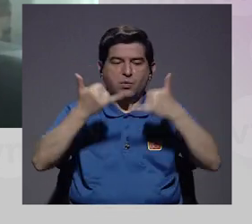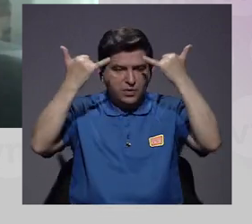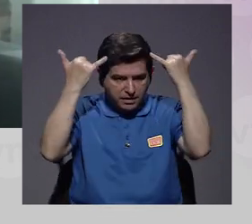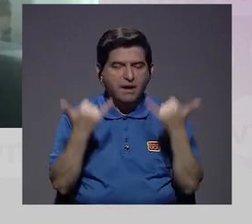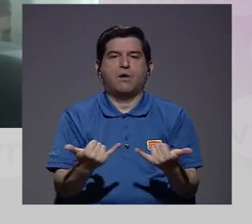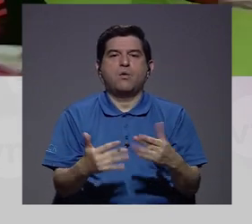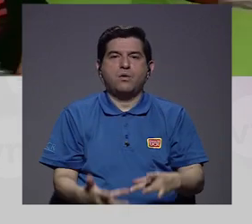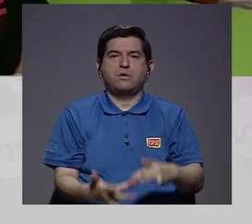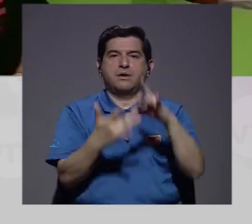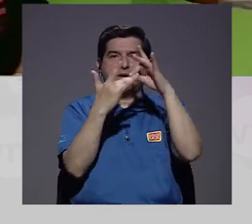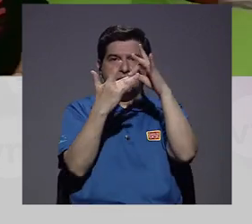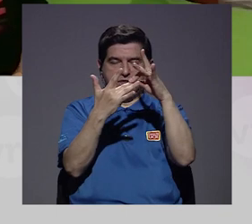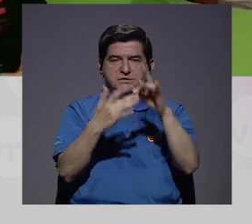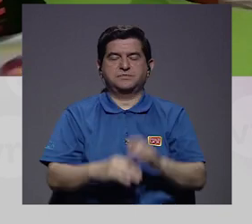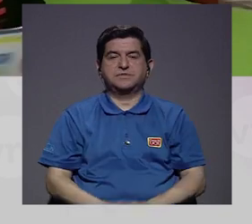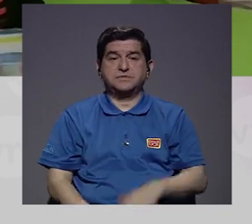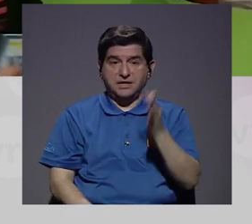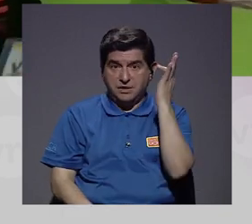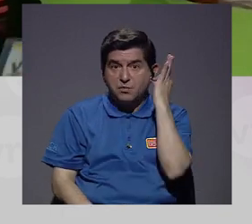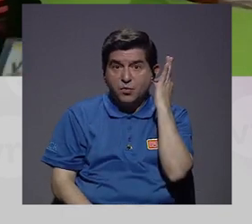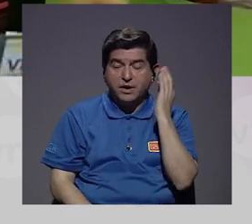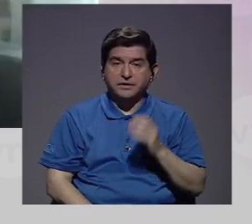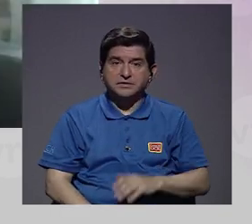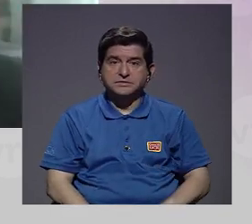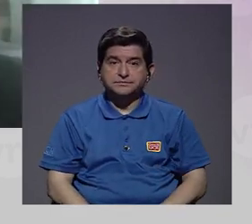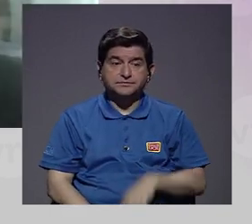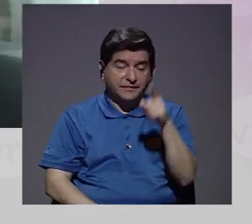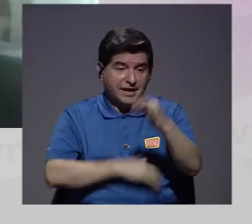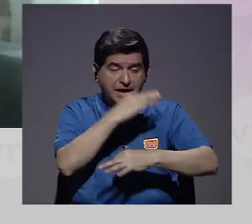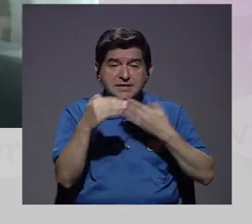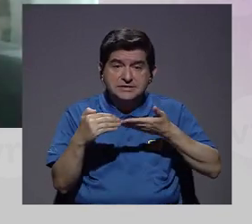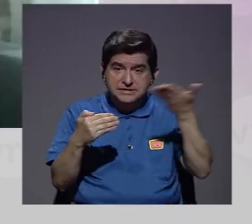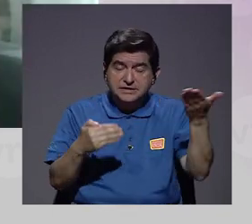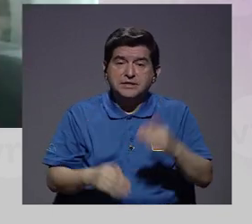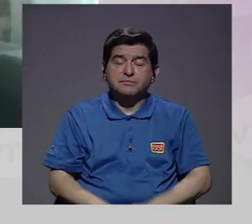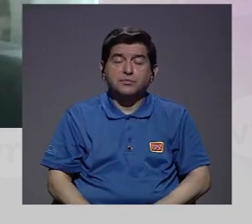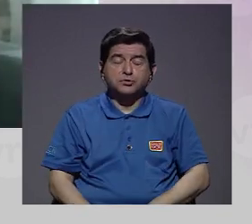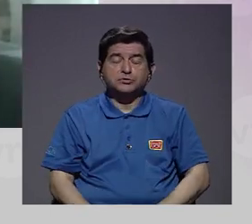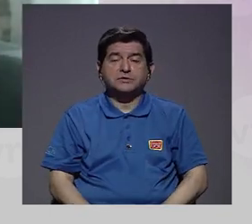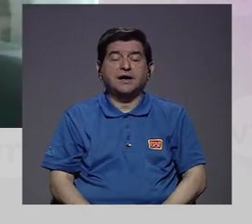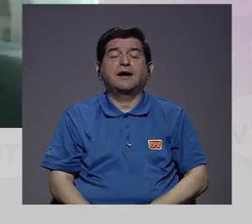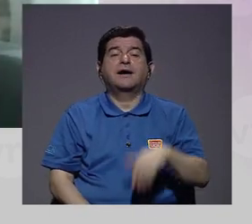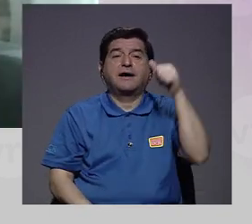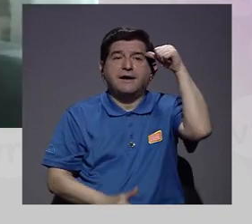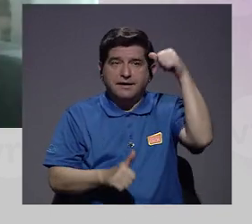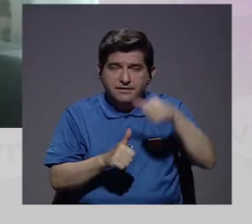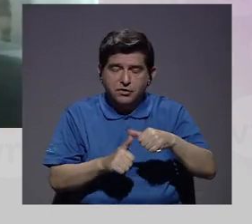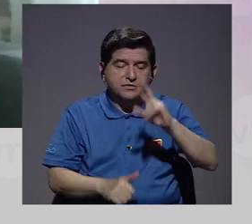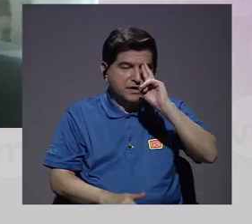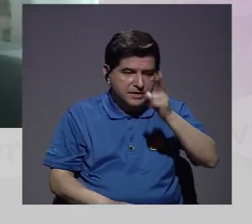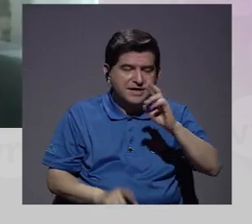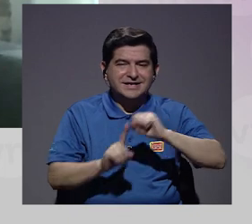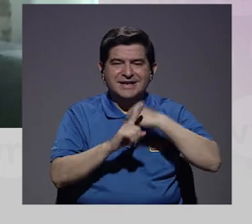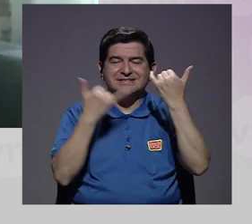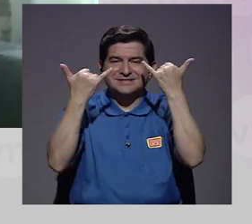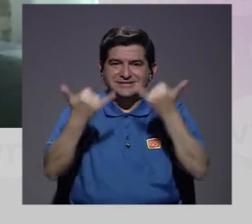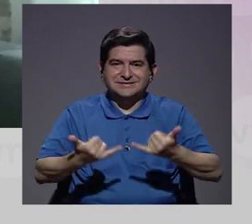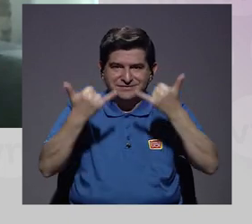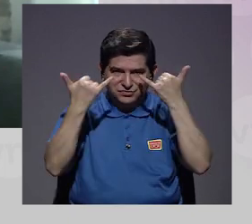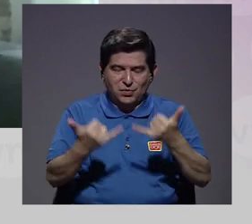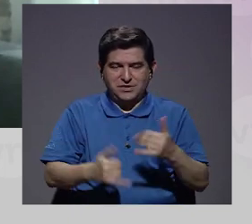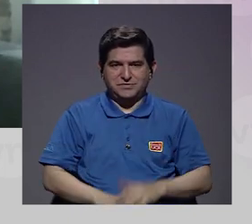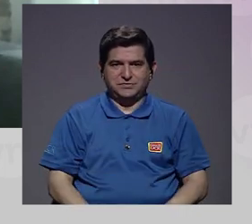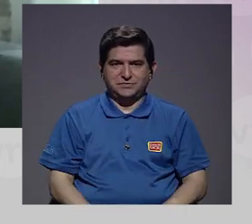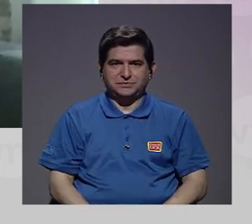igual en este momento, especialmente, por ejemplo, para las mujeres, ¿verdad? Es decir, ese tipo de cosas, reconocer la situación en la que